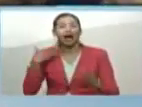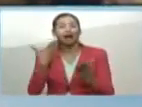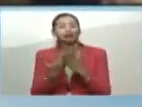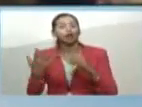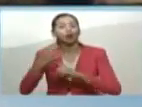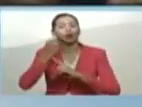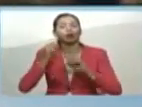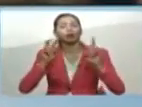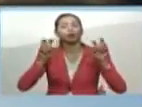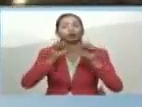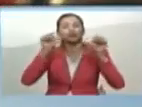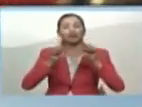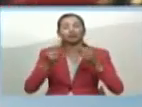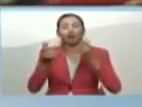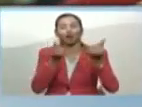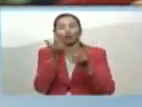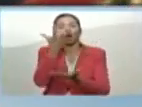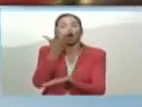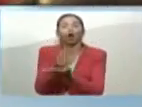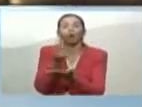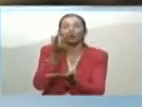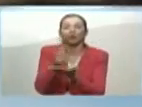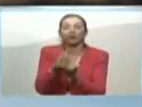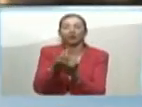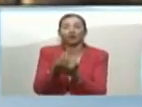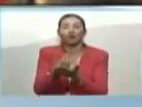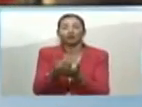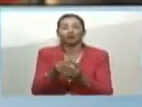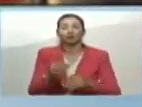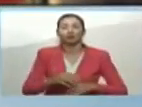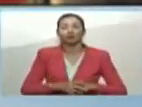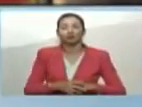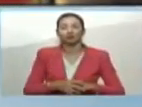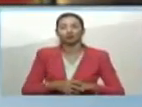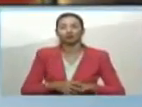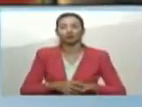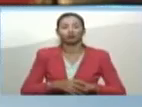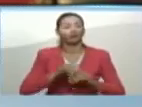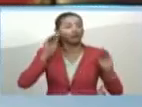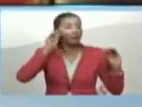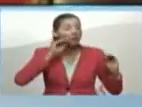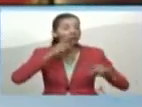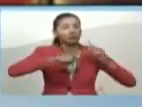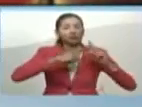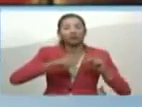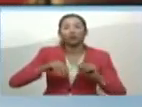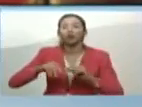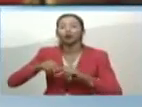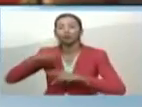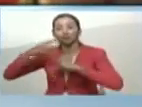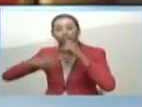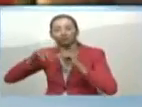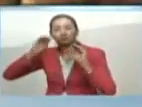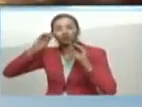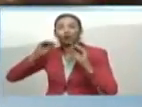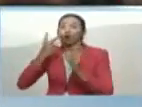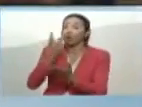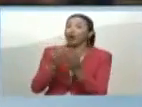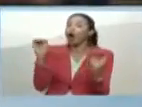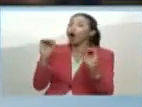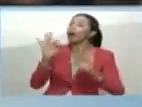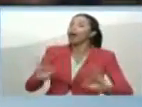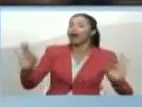y comunal. Formar produciendo, producir formando. Comuna,